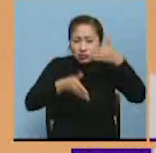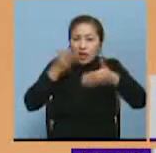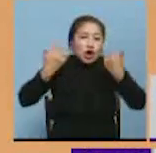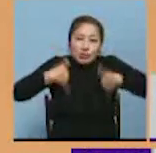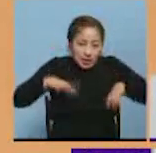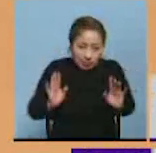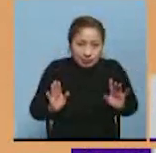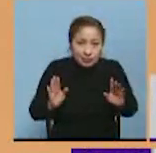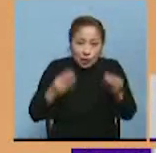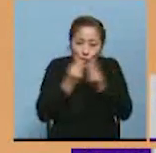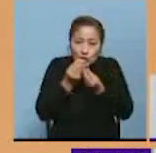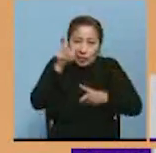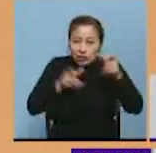normal.